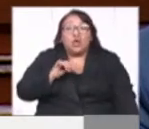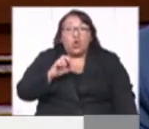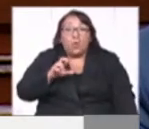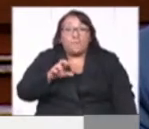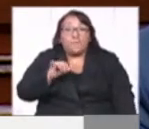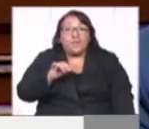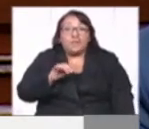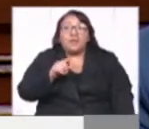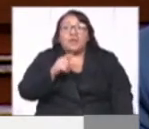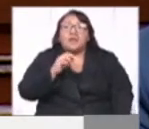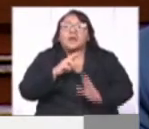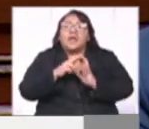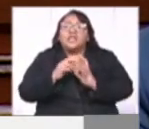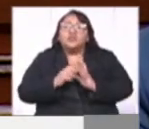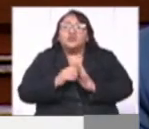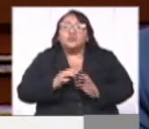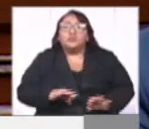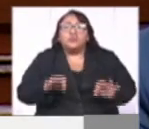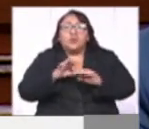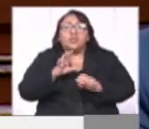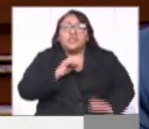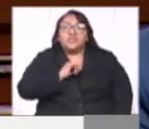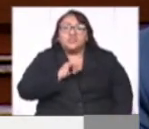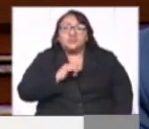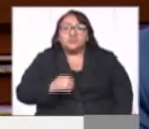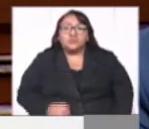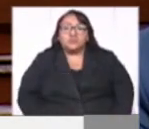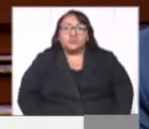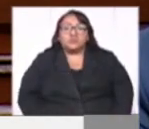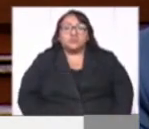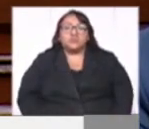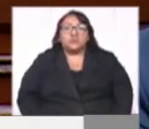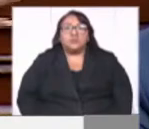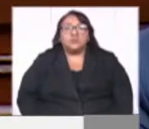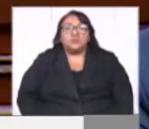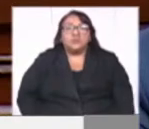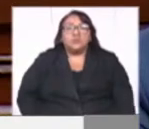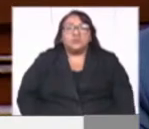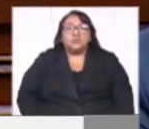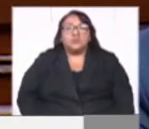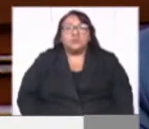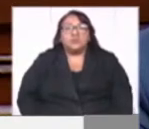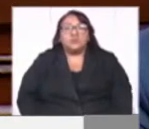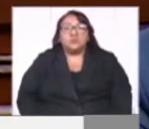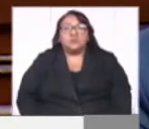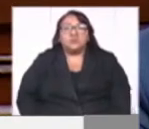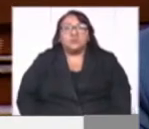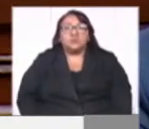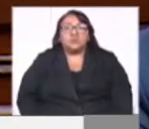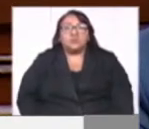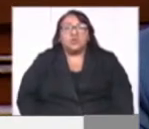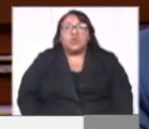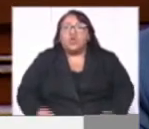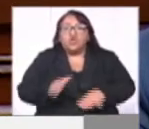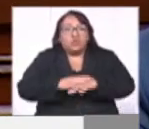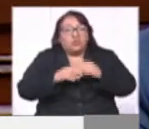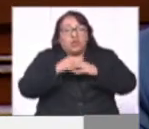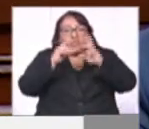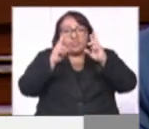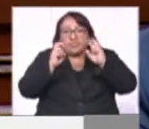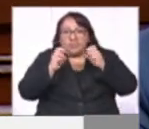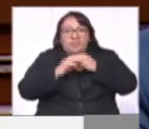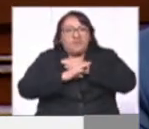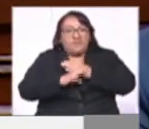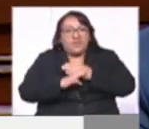los órganos resolutivos de la institución que deciden cualquier fracaso en materia de defensa del consumidor, en materia